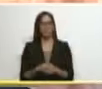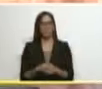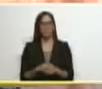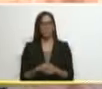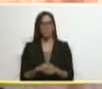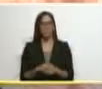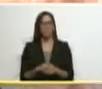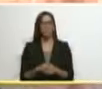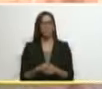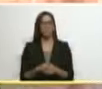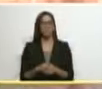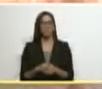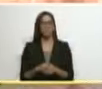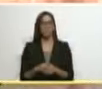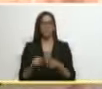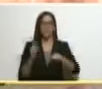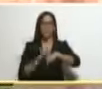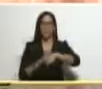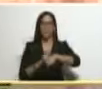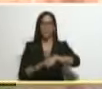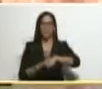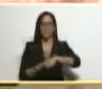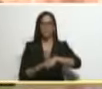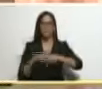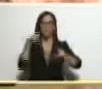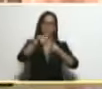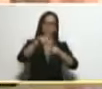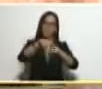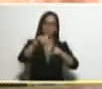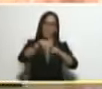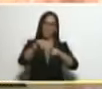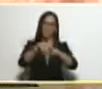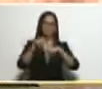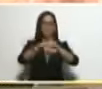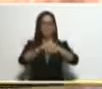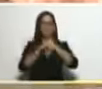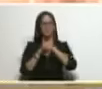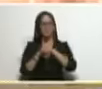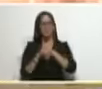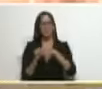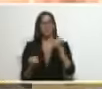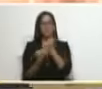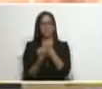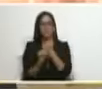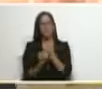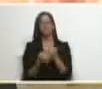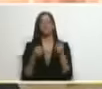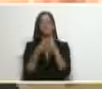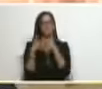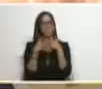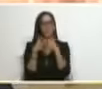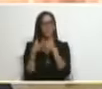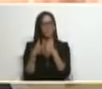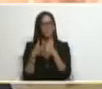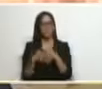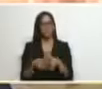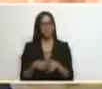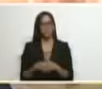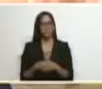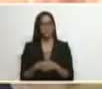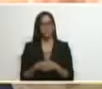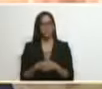el periodo de la agresión constitucionaria del Imperio Británico con el apoyo por detrás del Imperio Estadounidense,